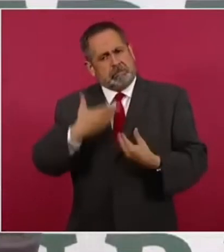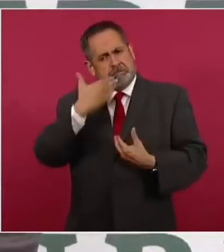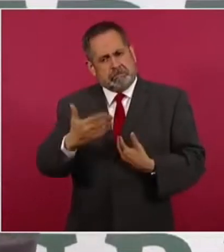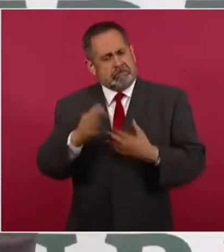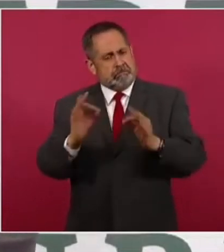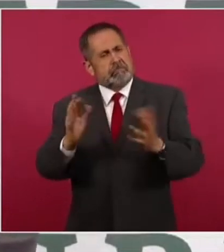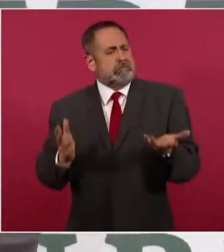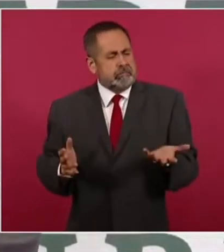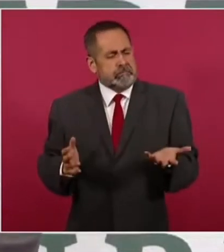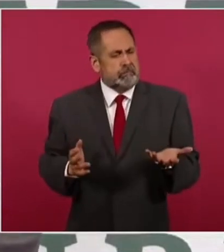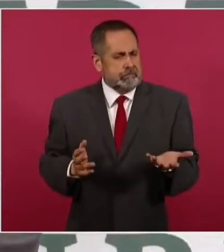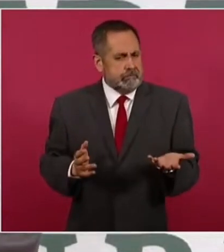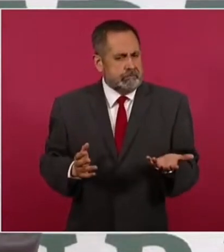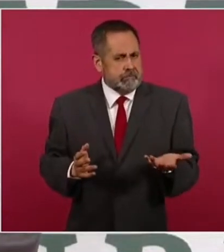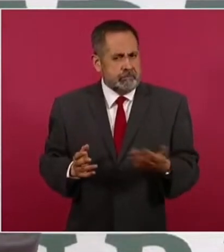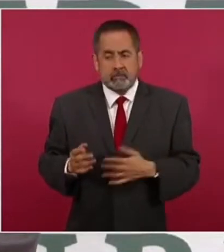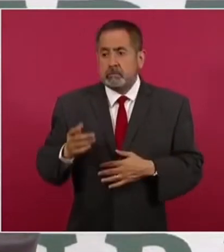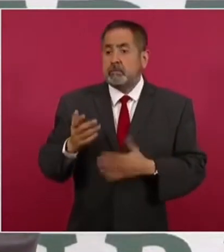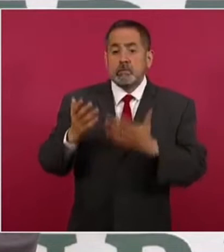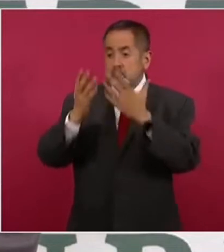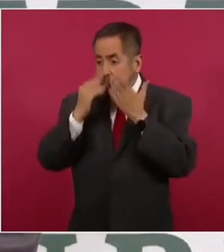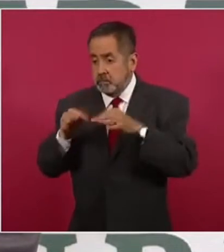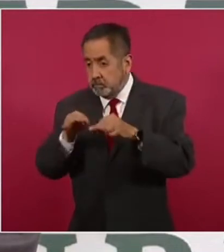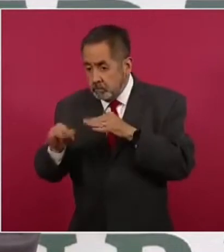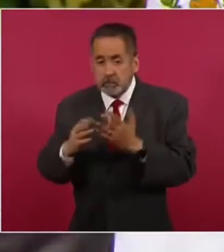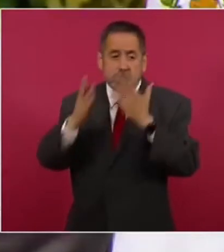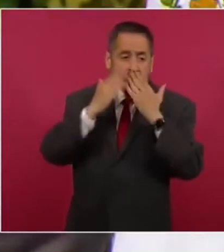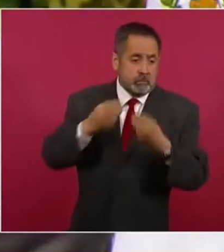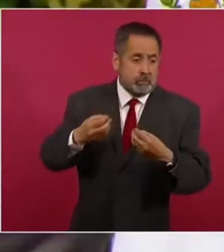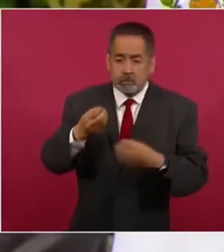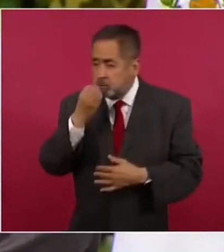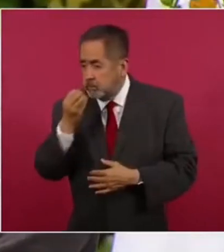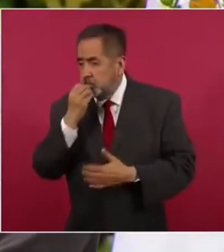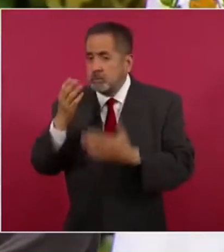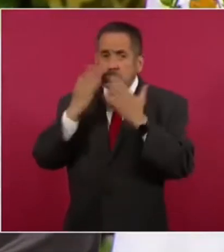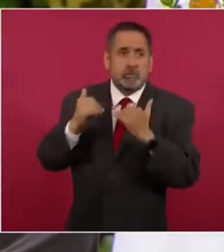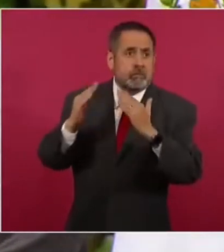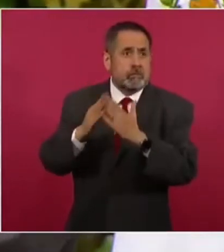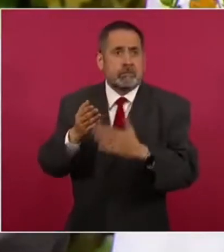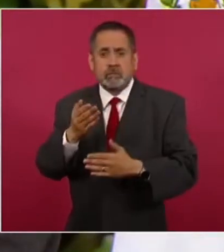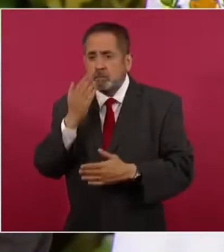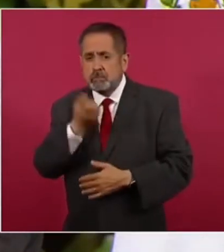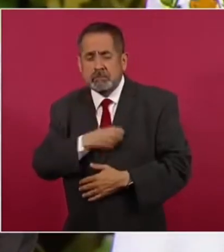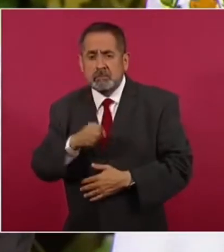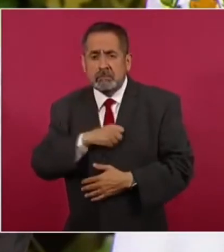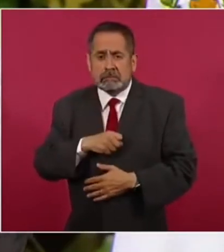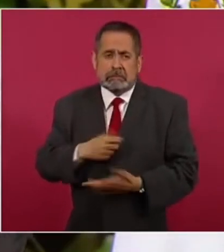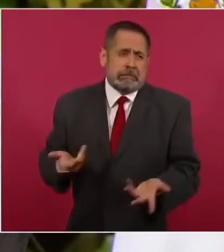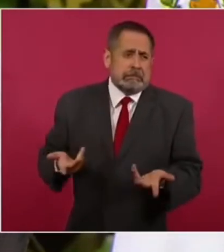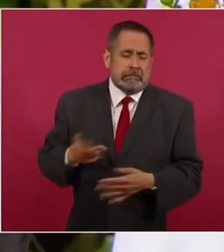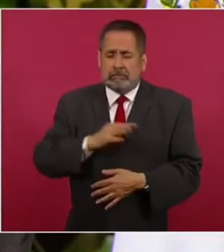puede ser feliz sin trabajo, alimentación, salud, vivienda o cualquier